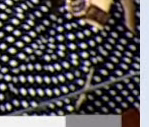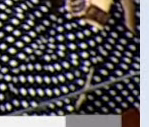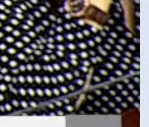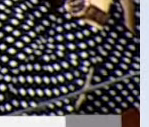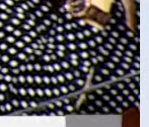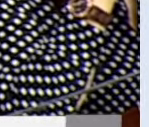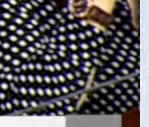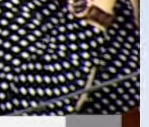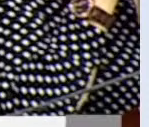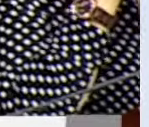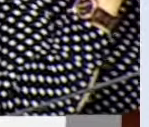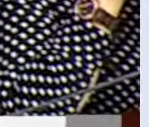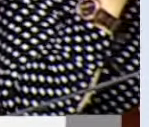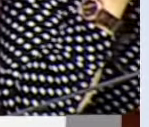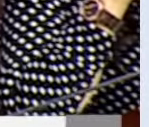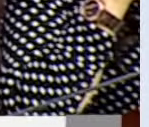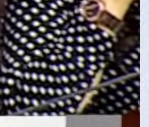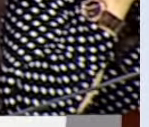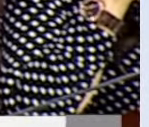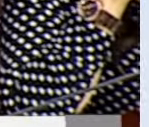recursos, tenemos...